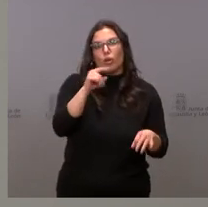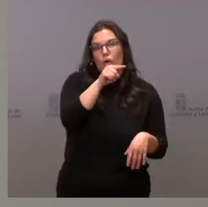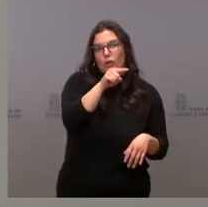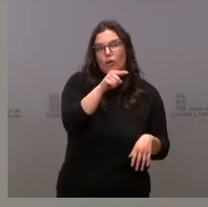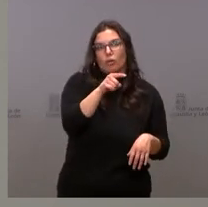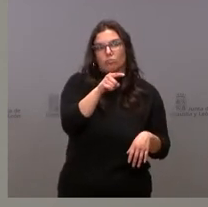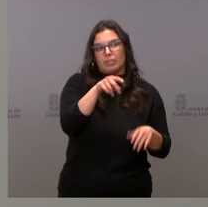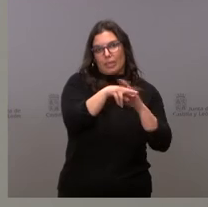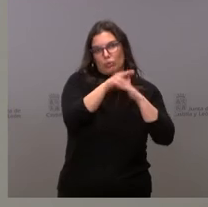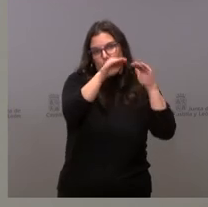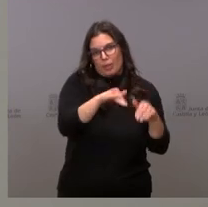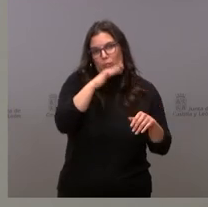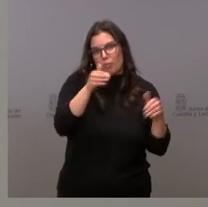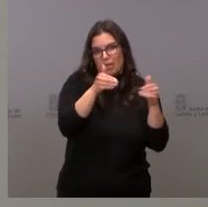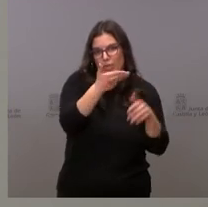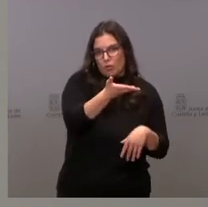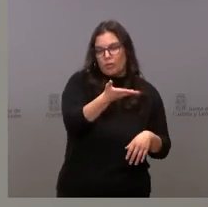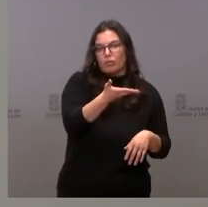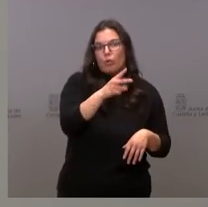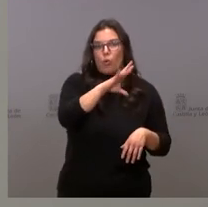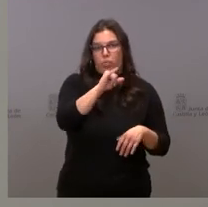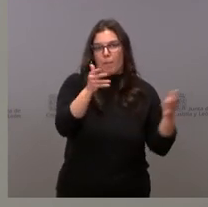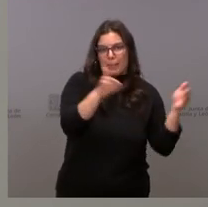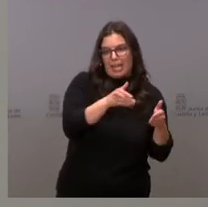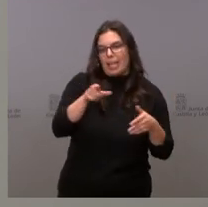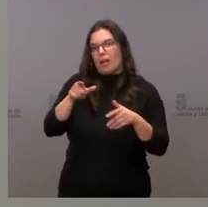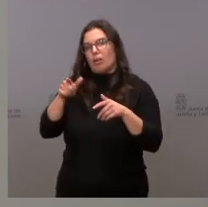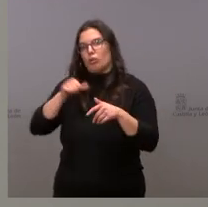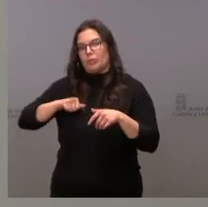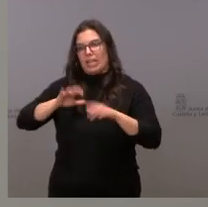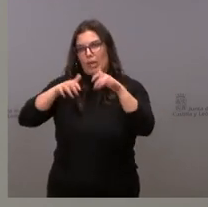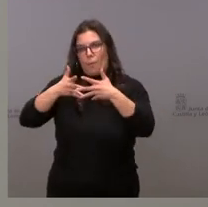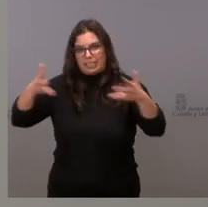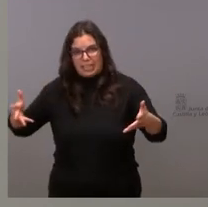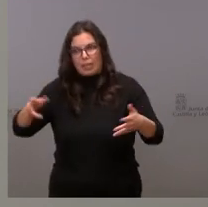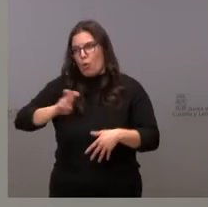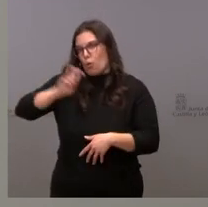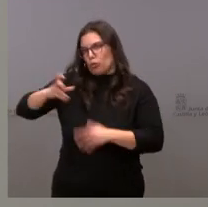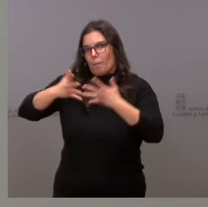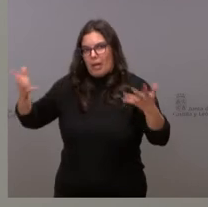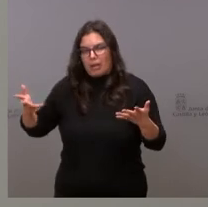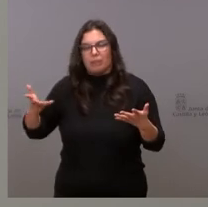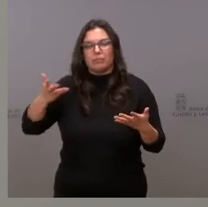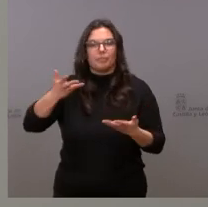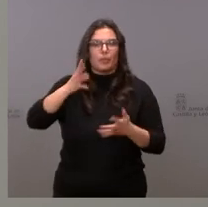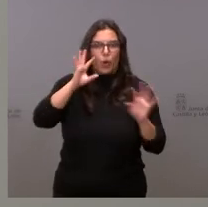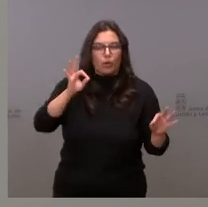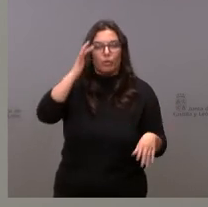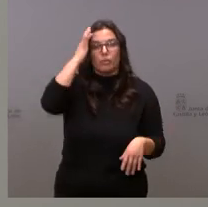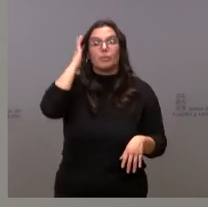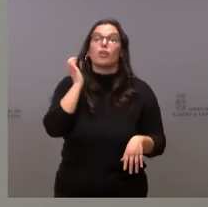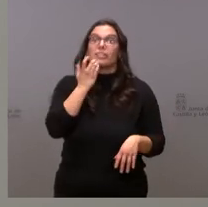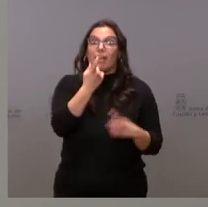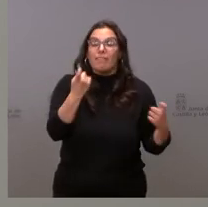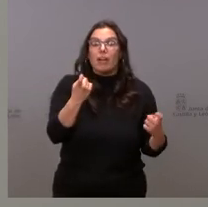cuenta con menos recursos de uci que el hospital de león o que otros hospitales la comunidad como usted sabe funcionamos al red si hubiera que tomar